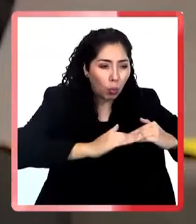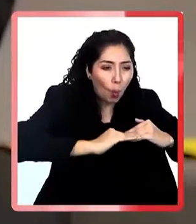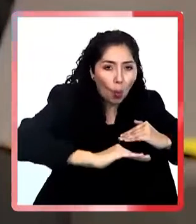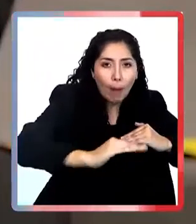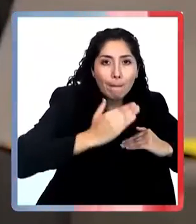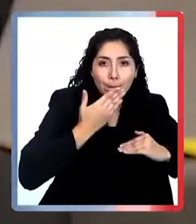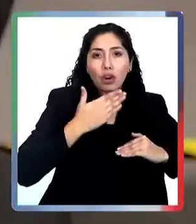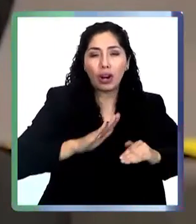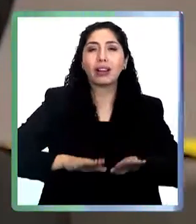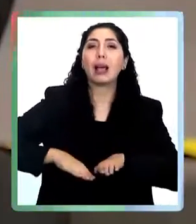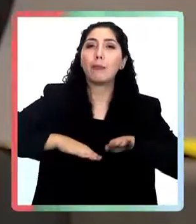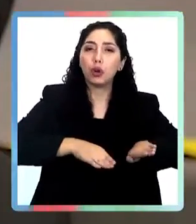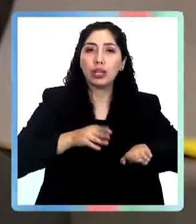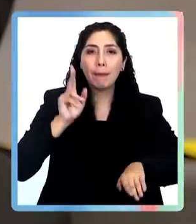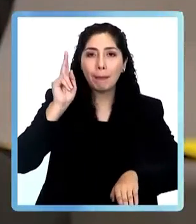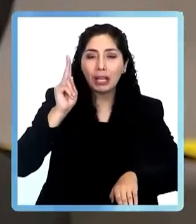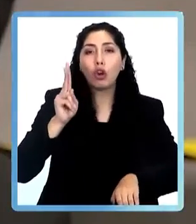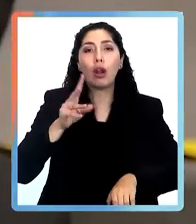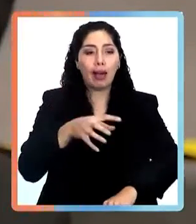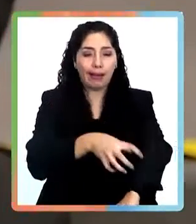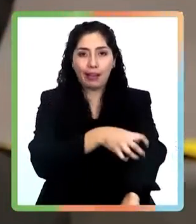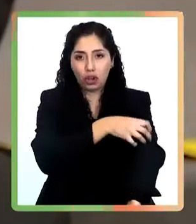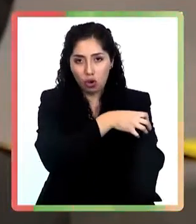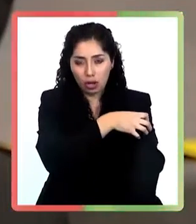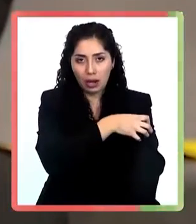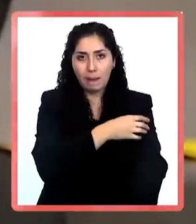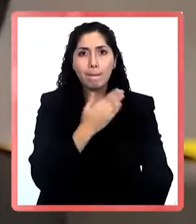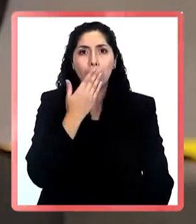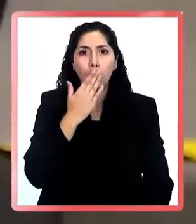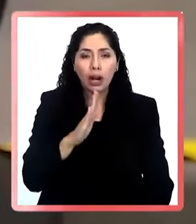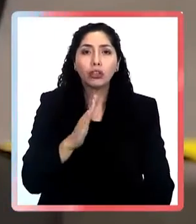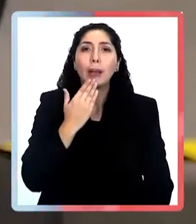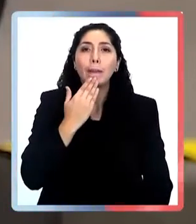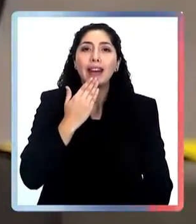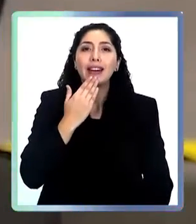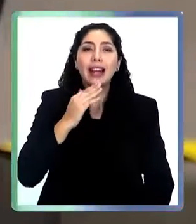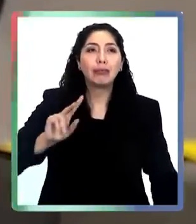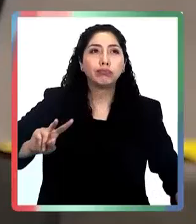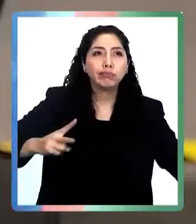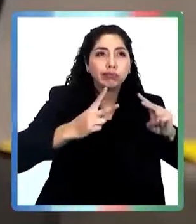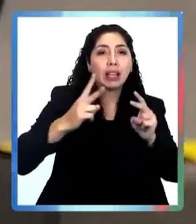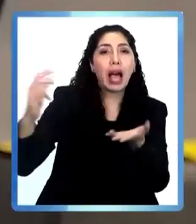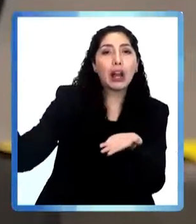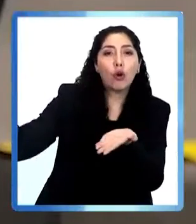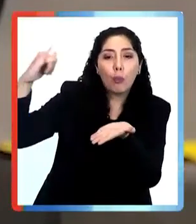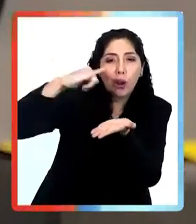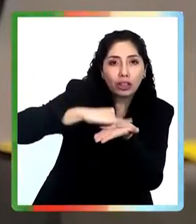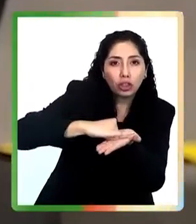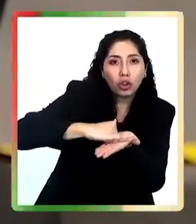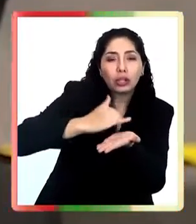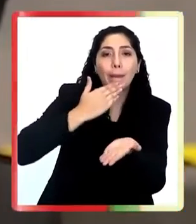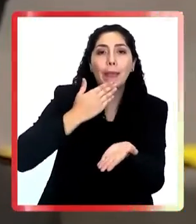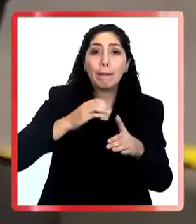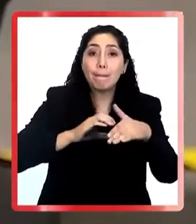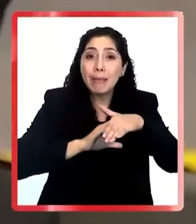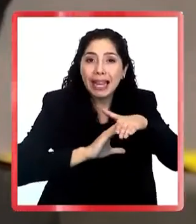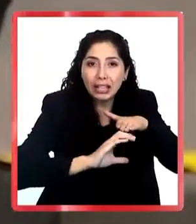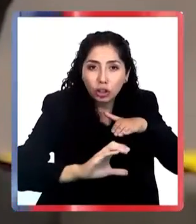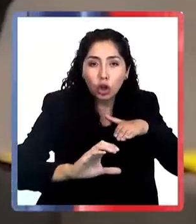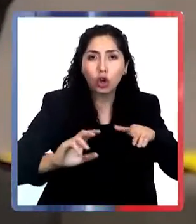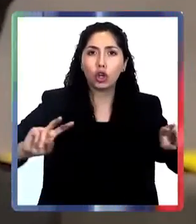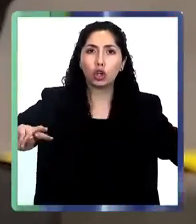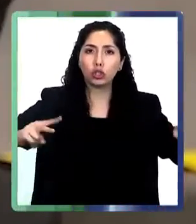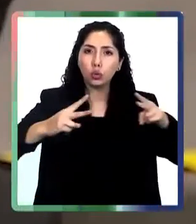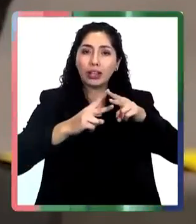que apoye el transporte público en regiones mejorando la infraestructura de los aeropuertos continuando con la extensión del metro y construyendo